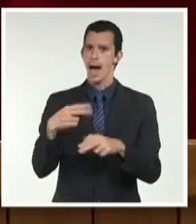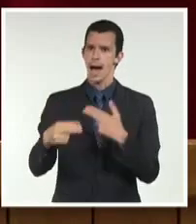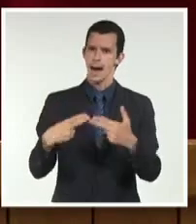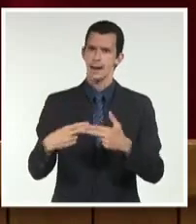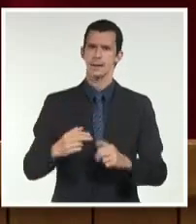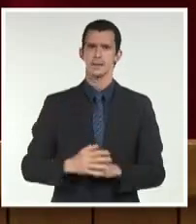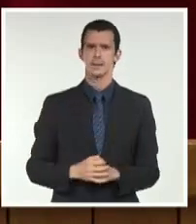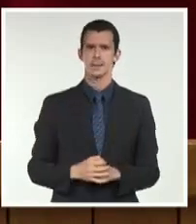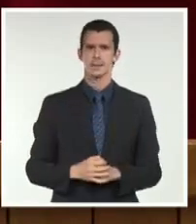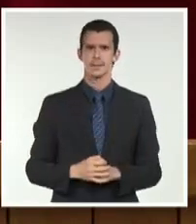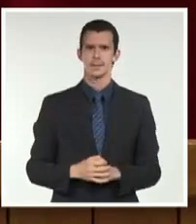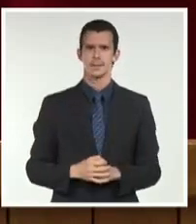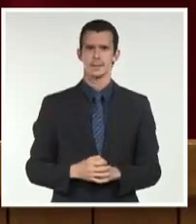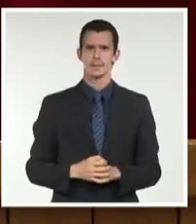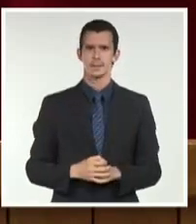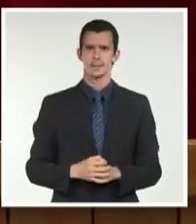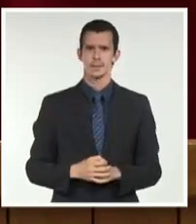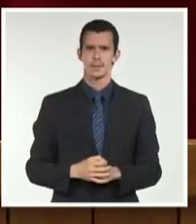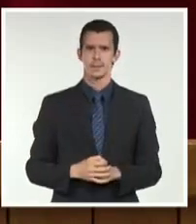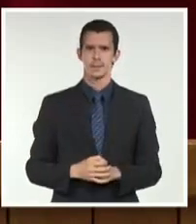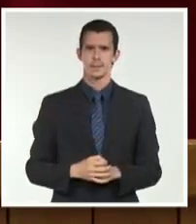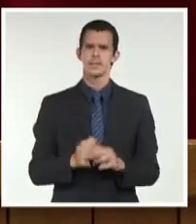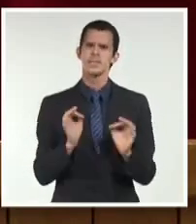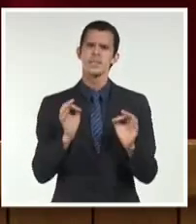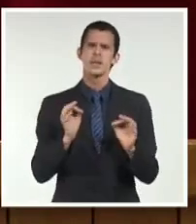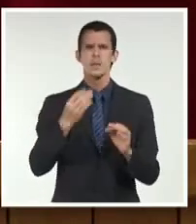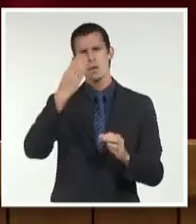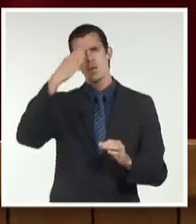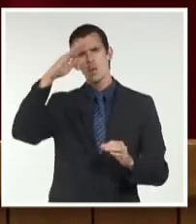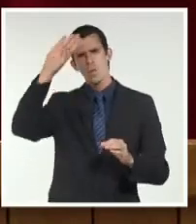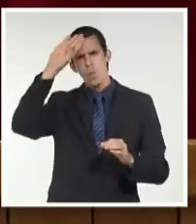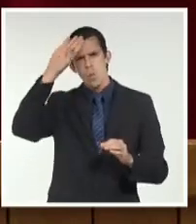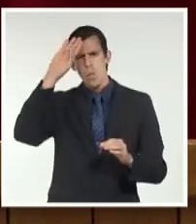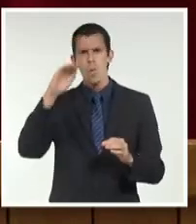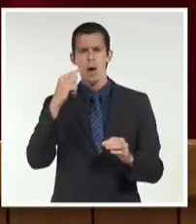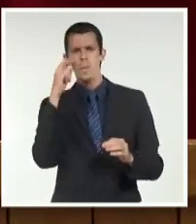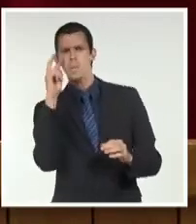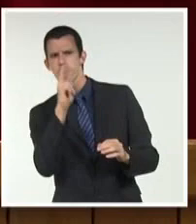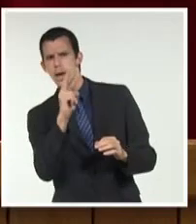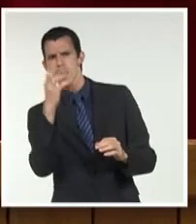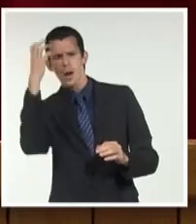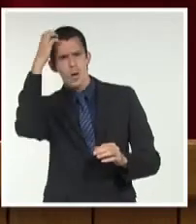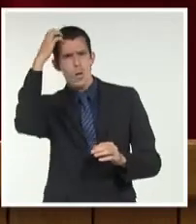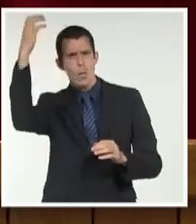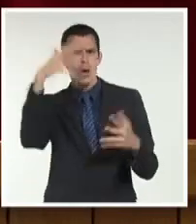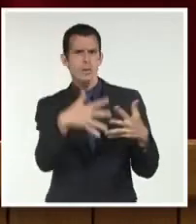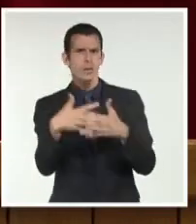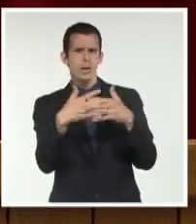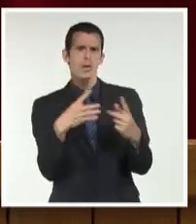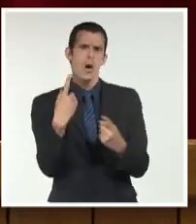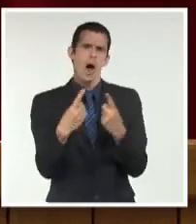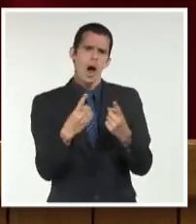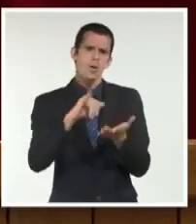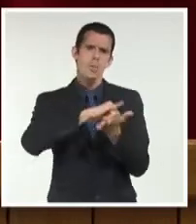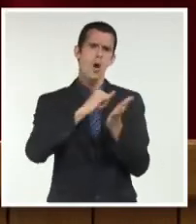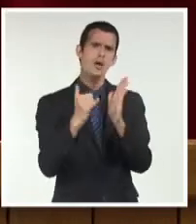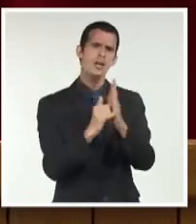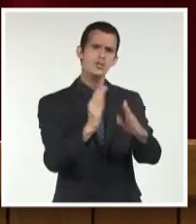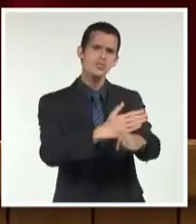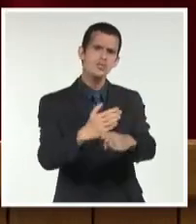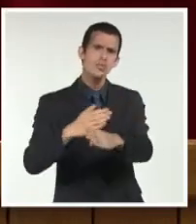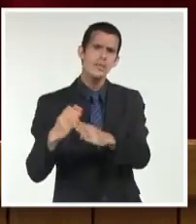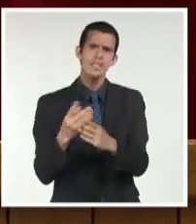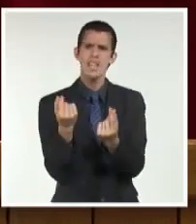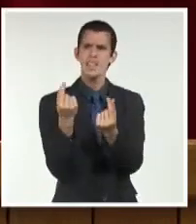de millones de dólares del presupuesto federal que sufragan los contribuyentes. Apoyados en una infraestructura